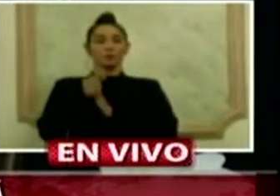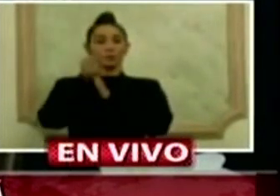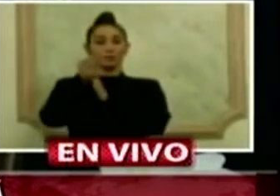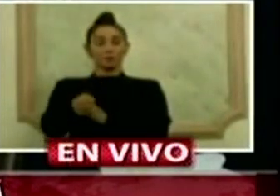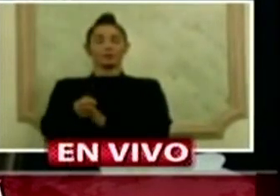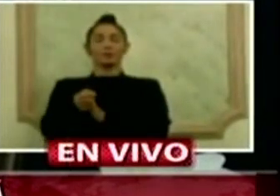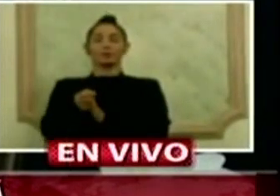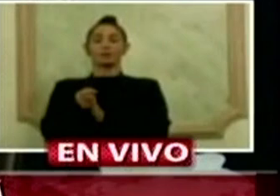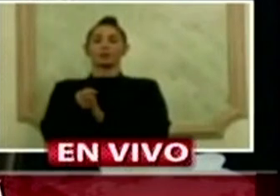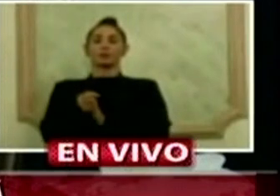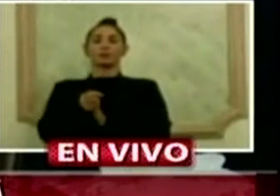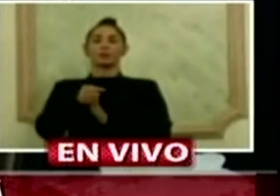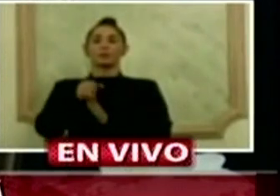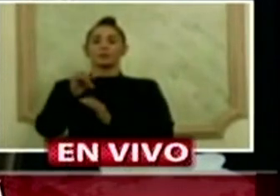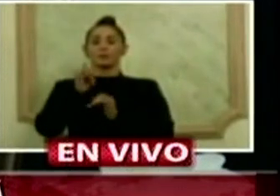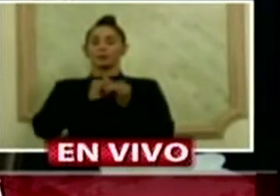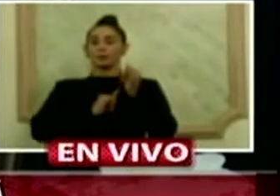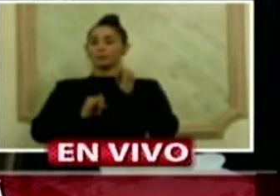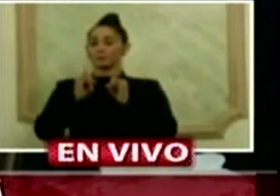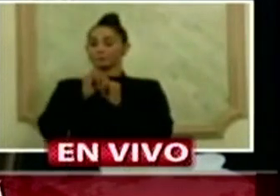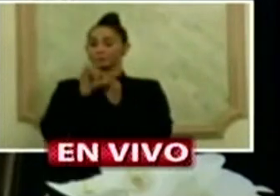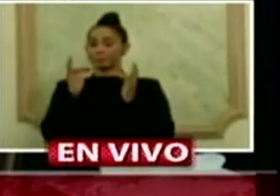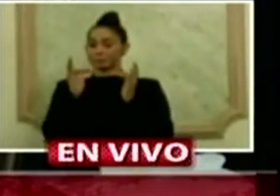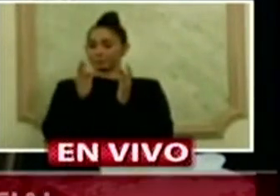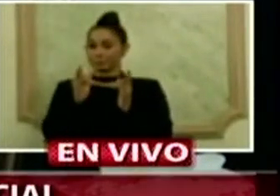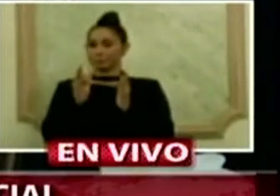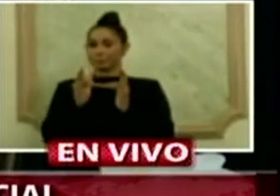intensivistas e internistas.